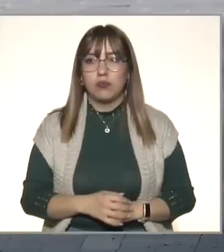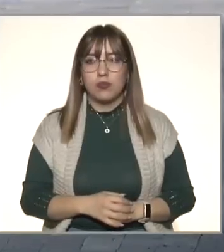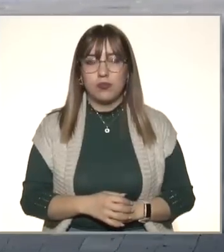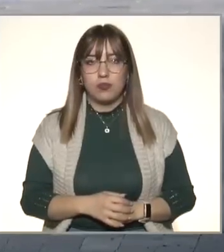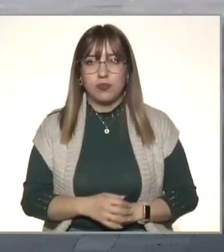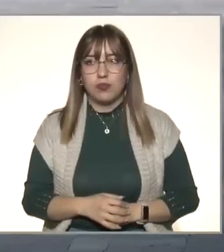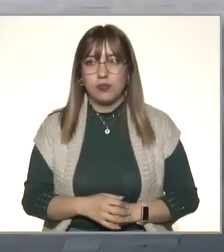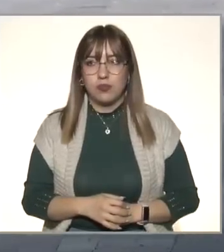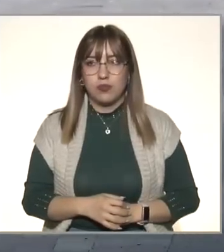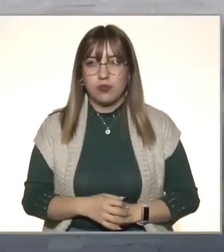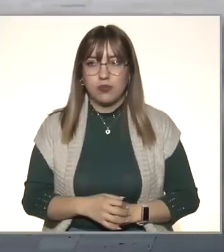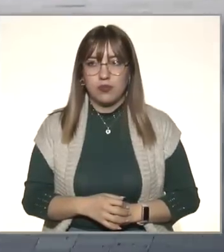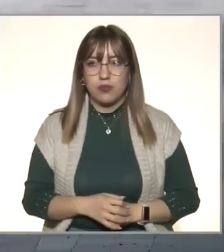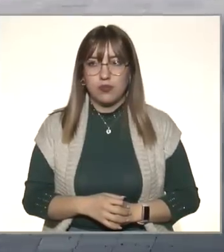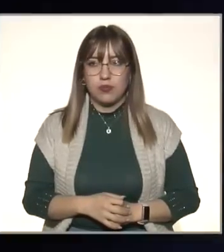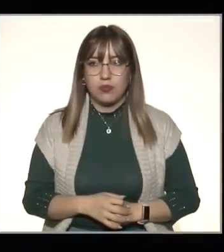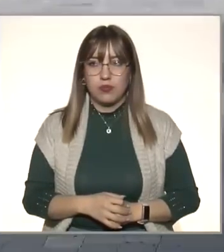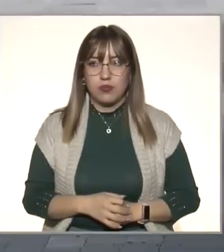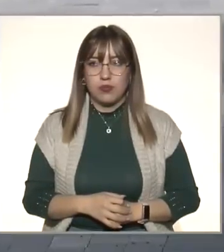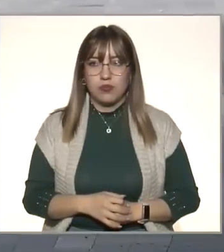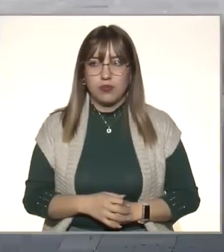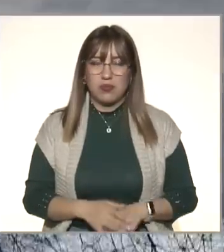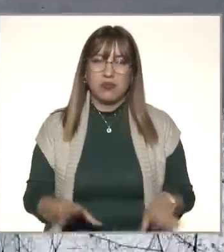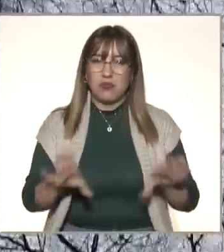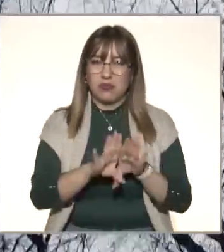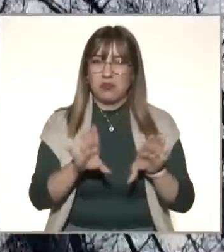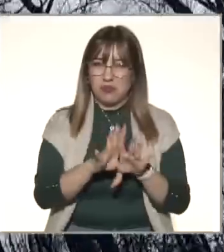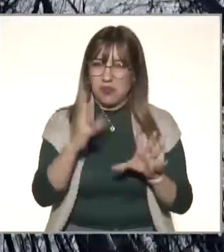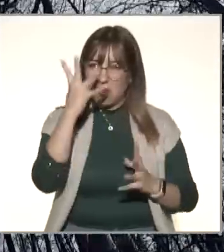los tiempos y hacer una anacronía de afectos.